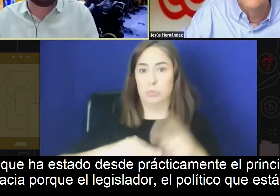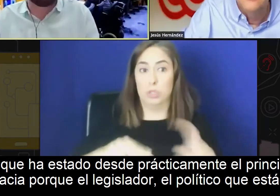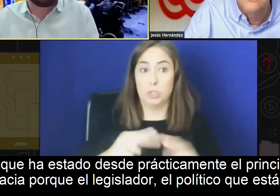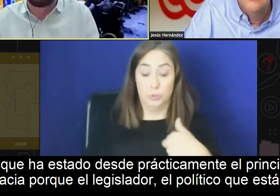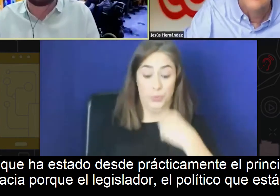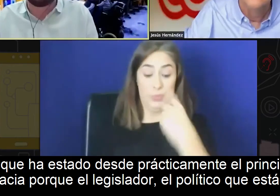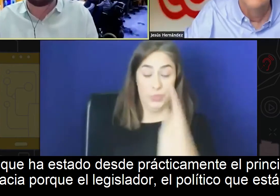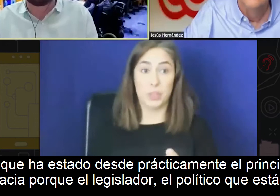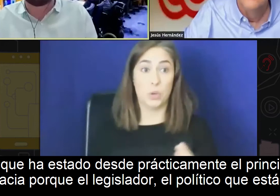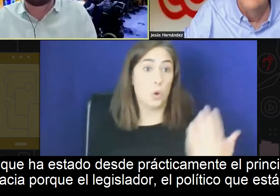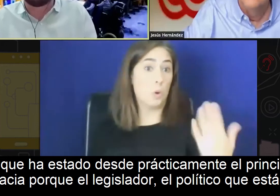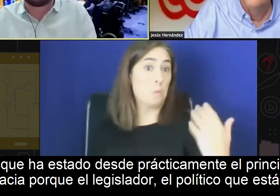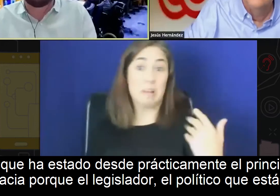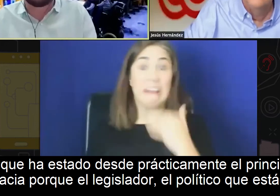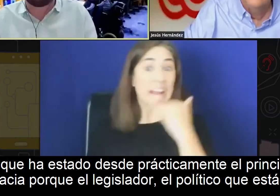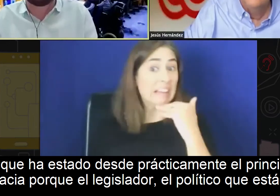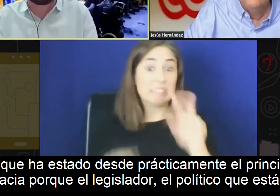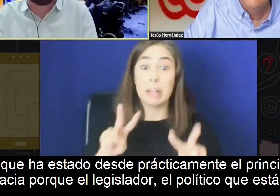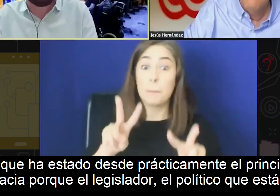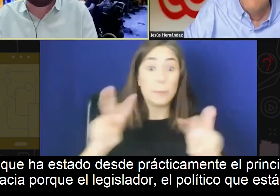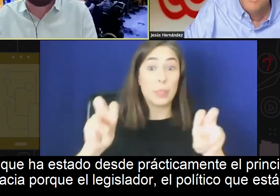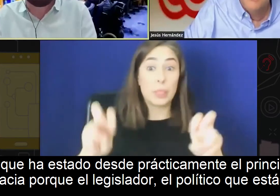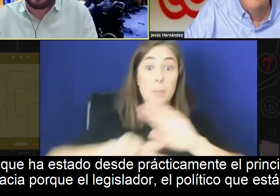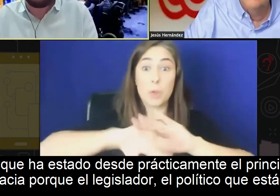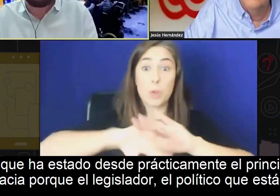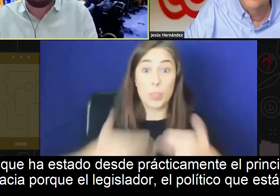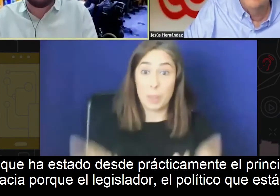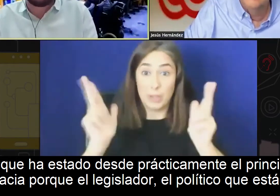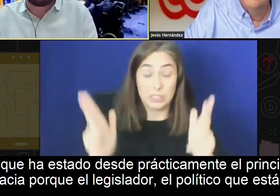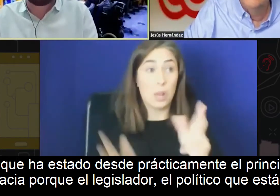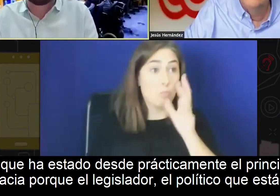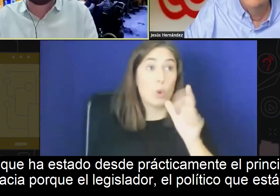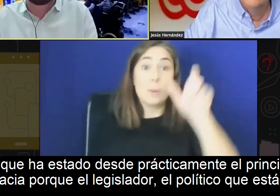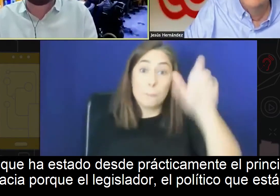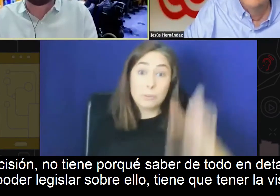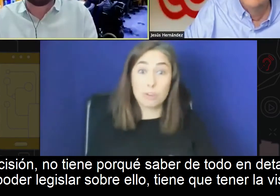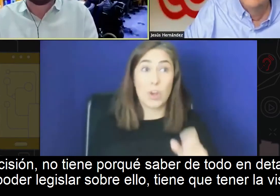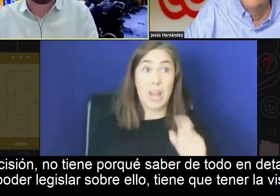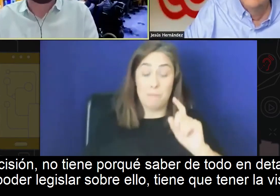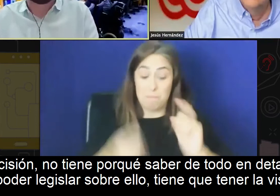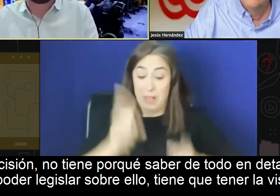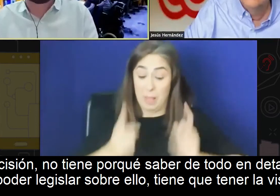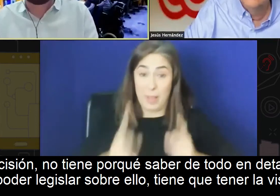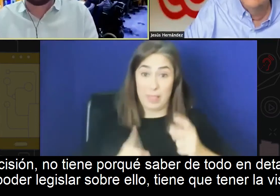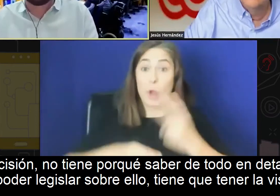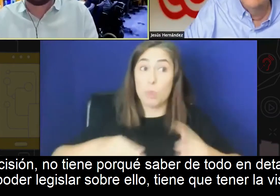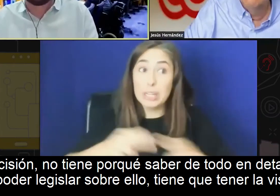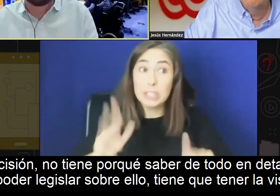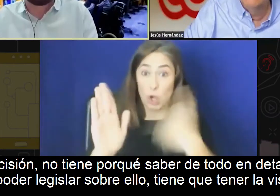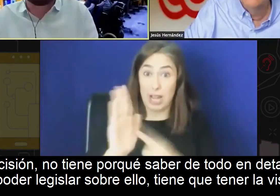estado desde prácticamente el principio de la democracia, porque al fin y al cabo es legislador, el político, que está tomando una decisión, no tiene por